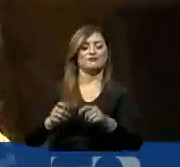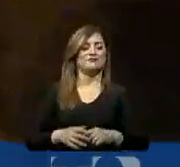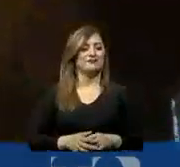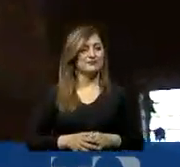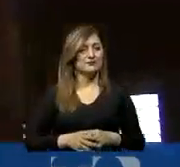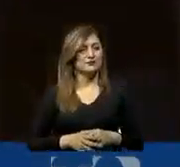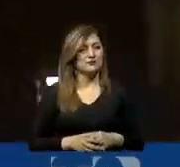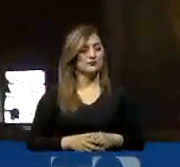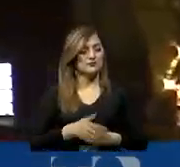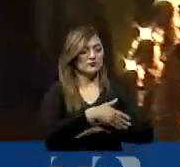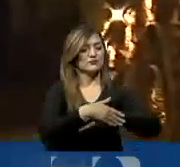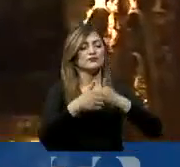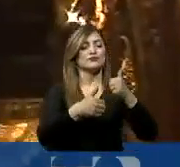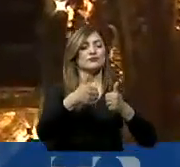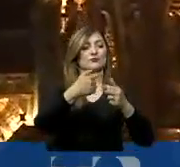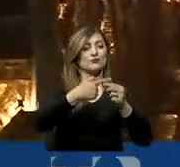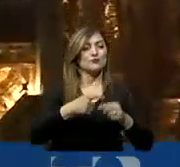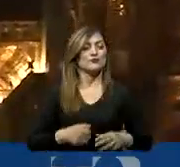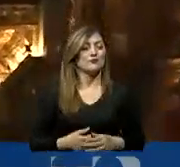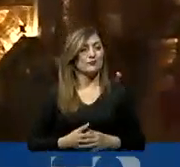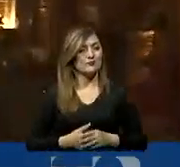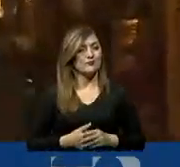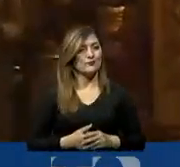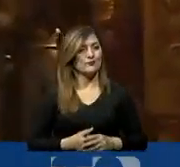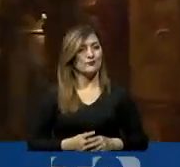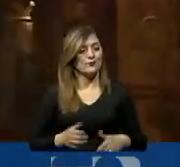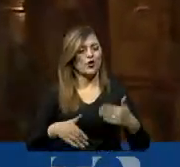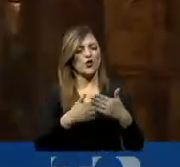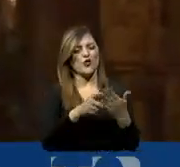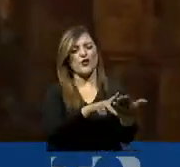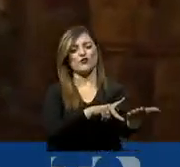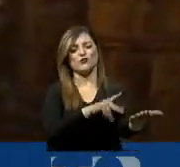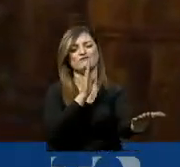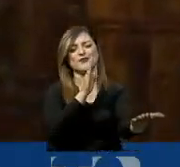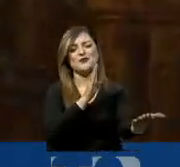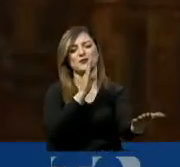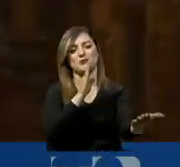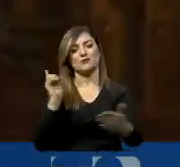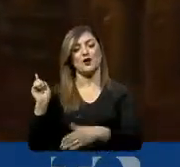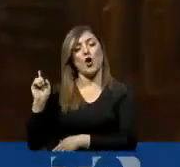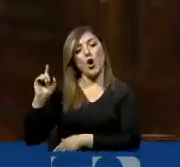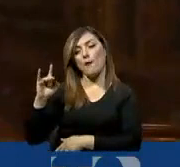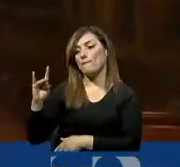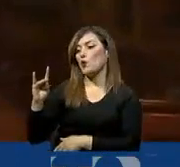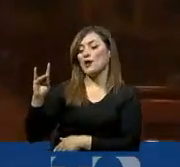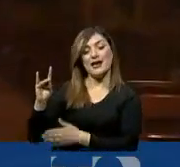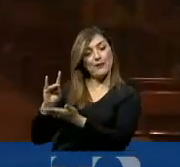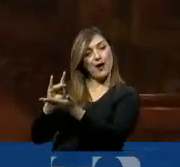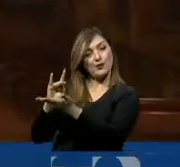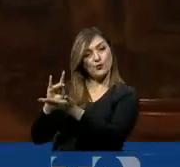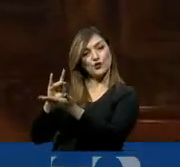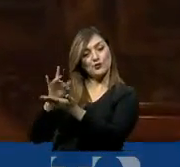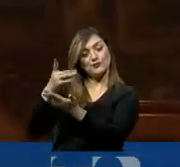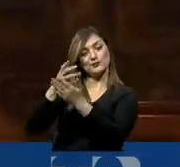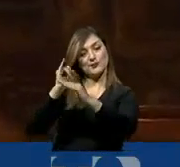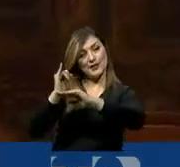de Quito se van a tomar? Las calles son todas las tradicionales, las que se bajaba por la Bolívar, se iba más o menos a la altura de la